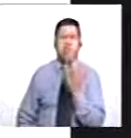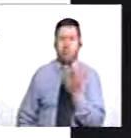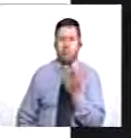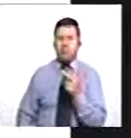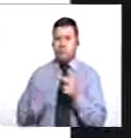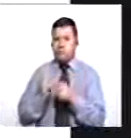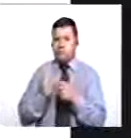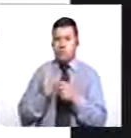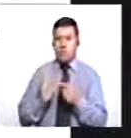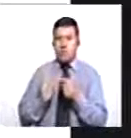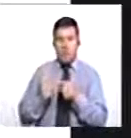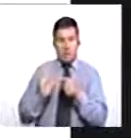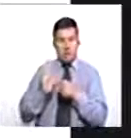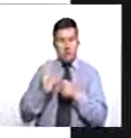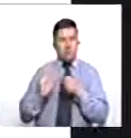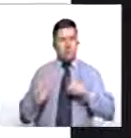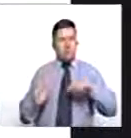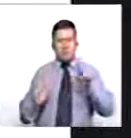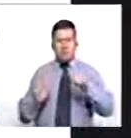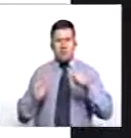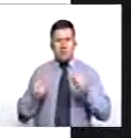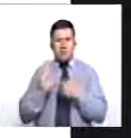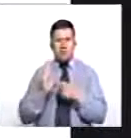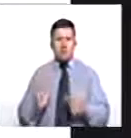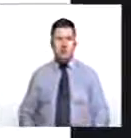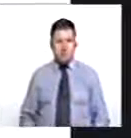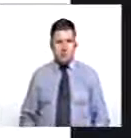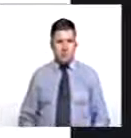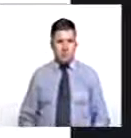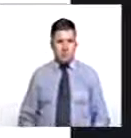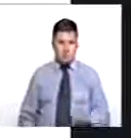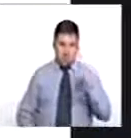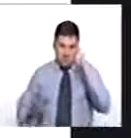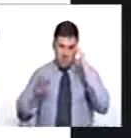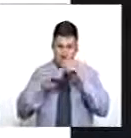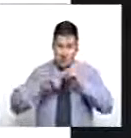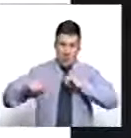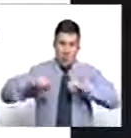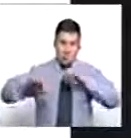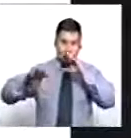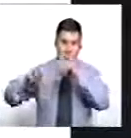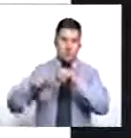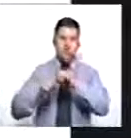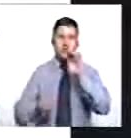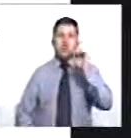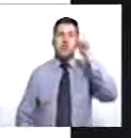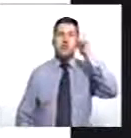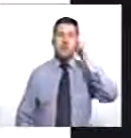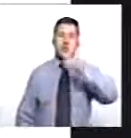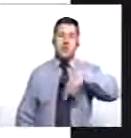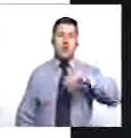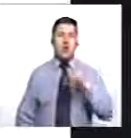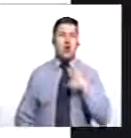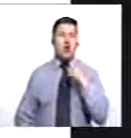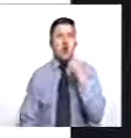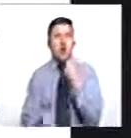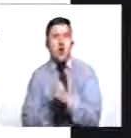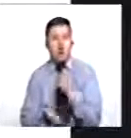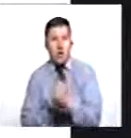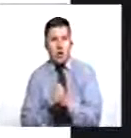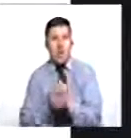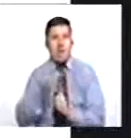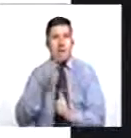significativos. Y aquí en lo que necesitamos es que, de acuerdo a esta intervención, el gobierno obligue a